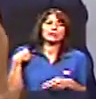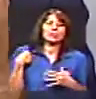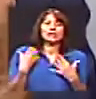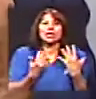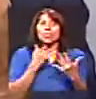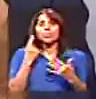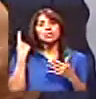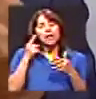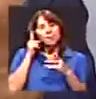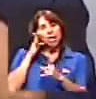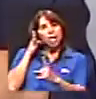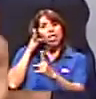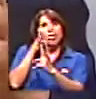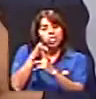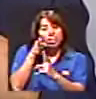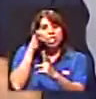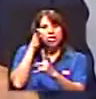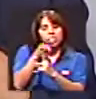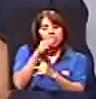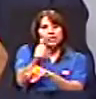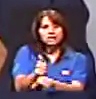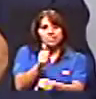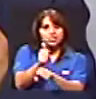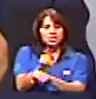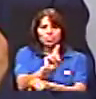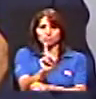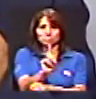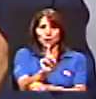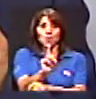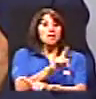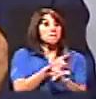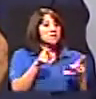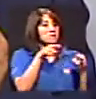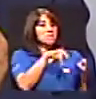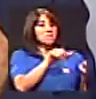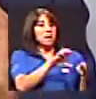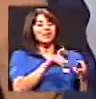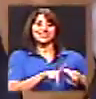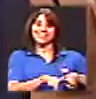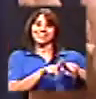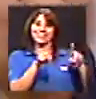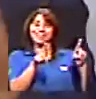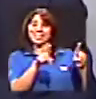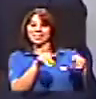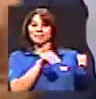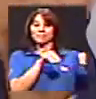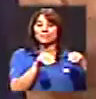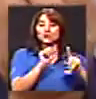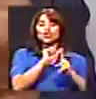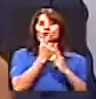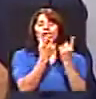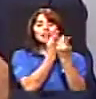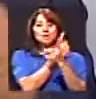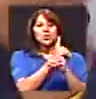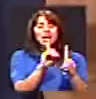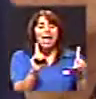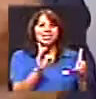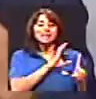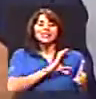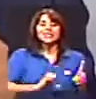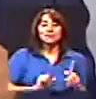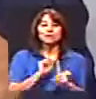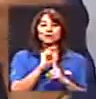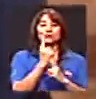choca la doctrina establecida. Y el PAC es un partido donde la socialdemocracia, el cristianismo social,